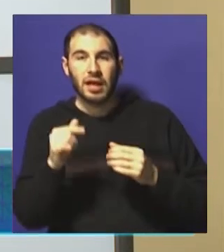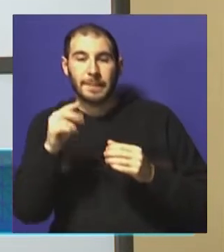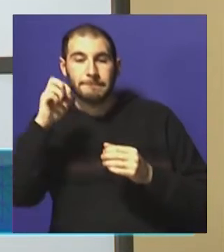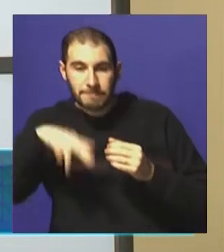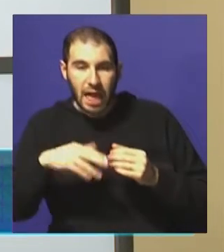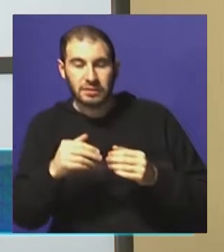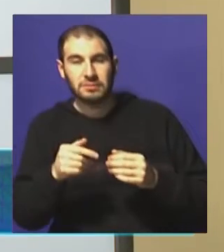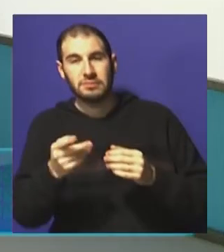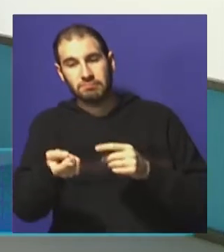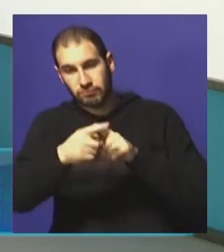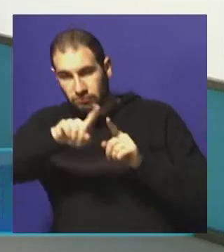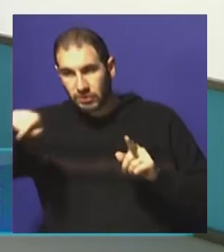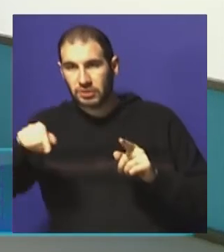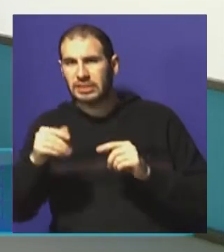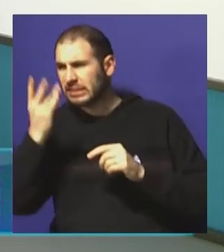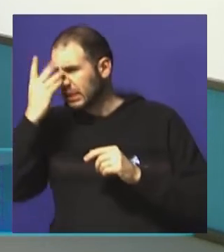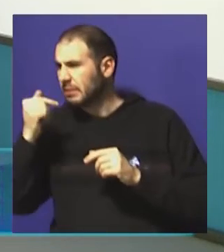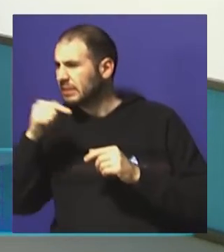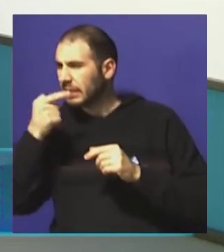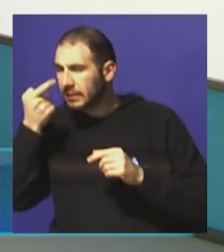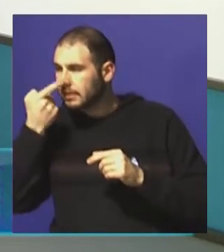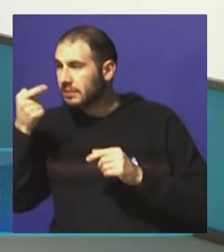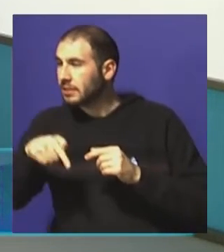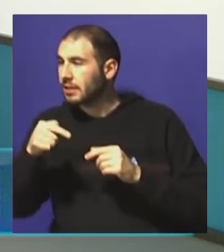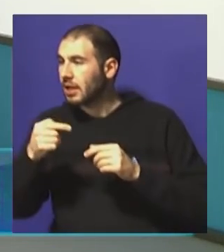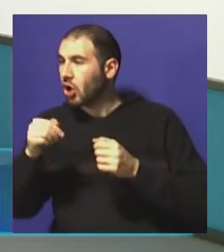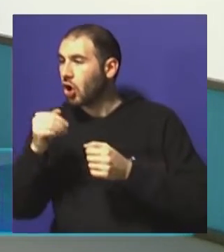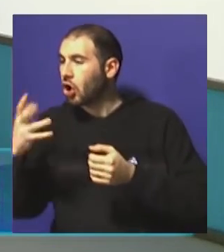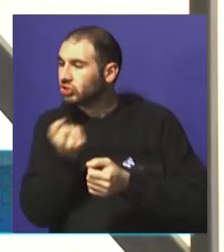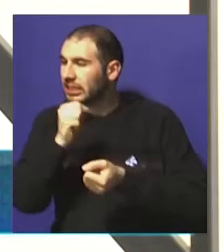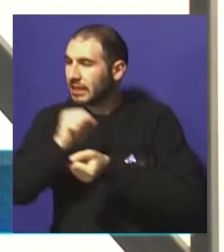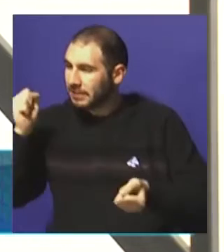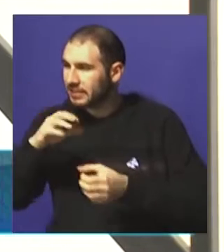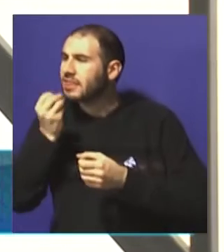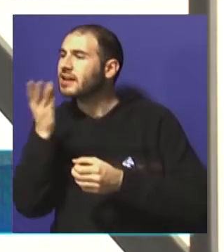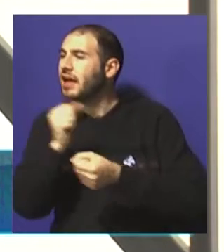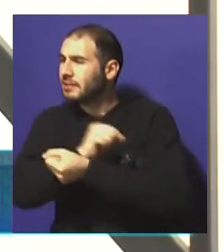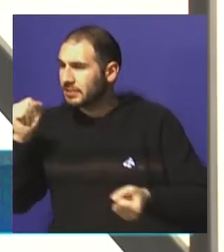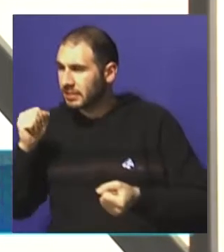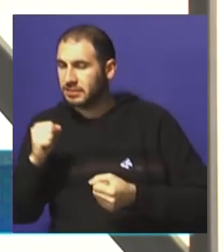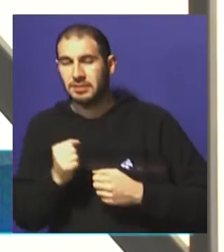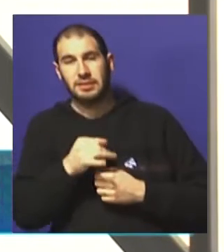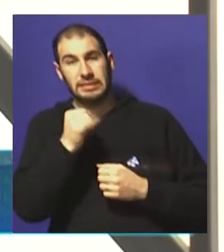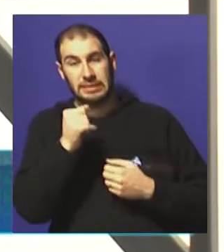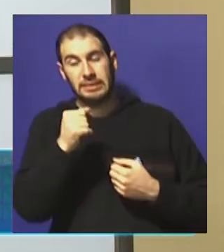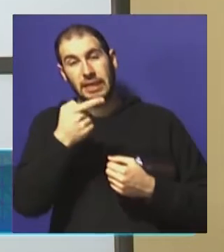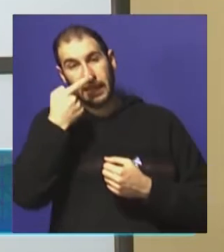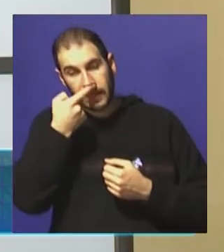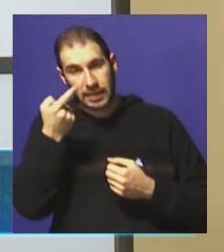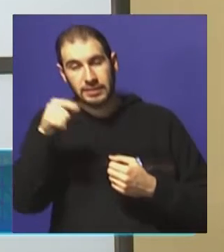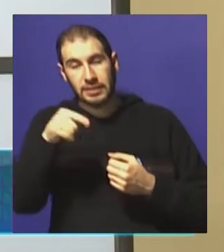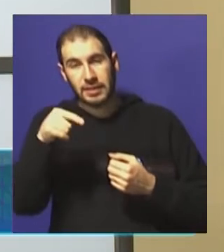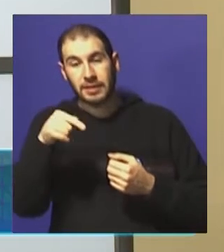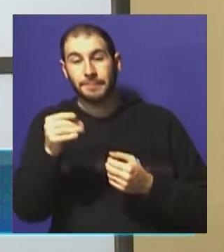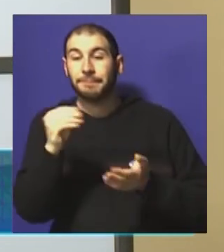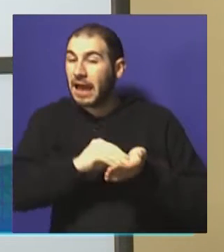plan del cruce. Claro, a San Martín le interesaba particularmente que se lograra la independencia, que se declarara la independencia, ¿verdad? Le interesaba y no